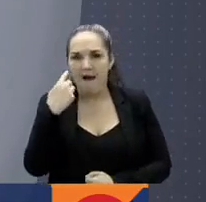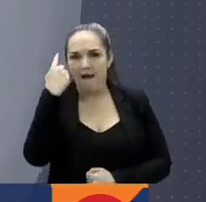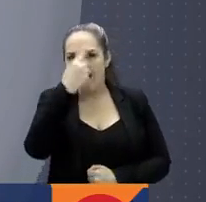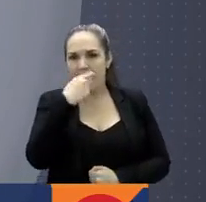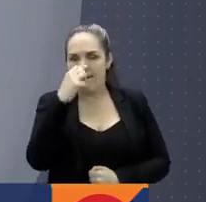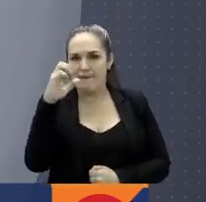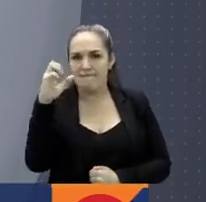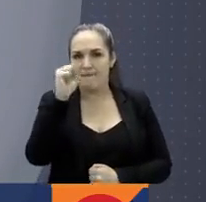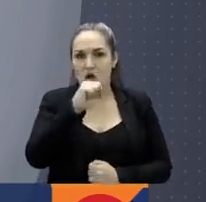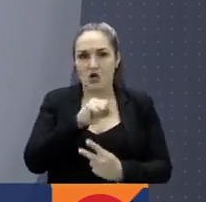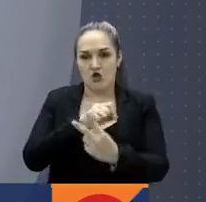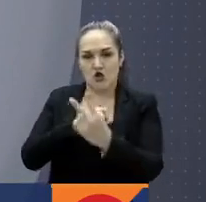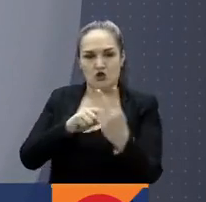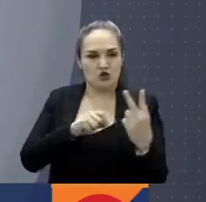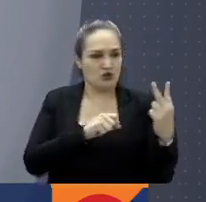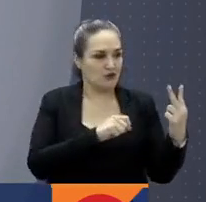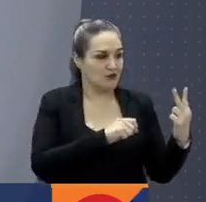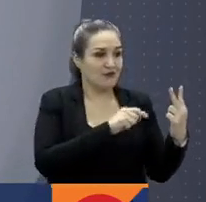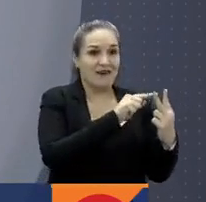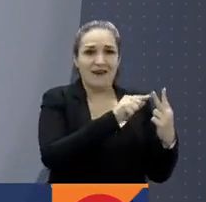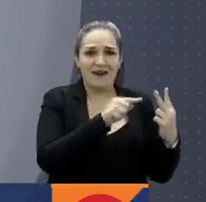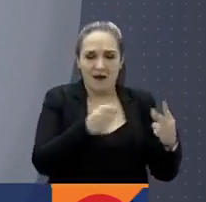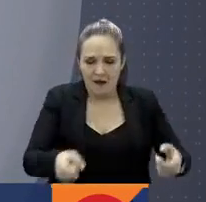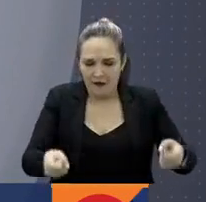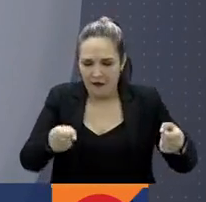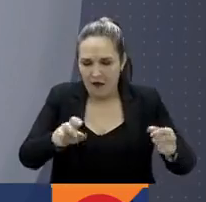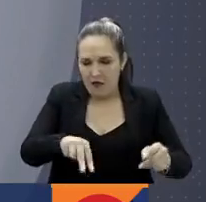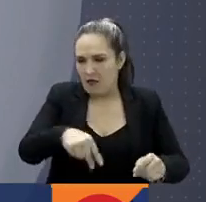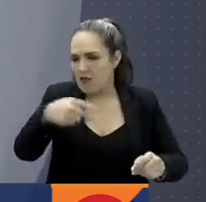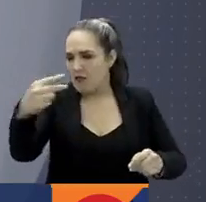de violencia y que habría sido asesinado en una casa del barrio sant bernat